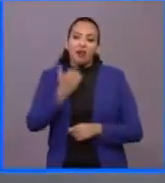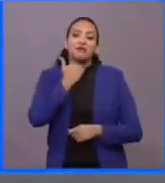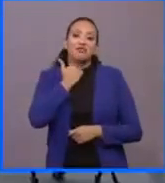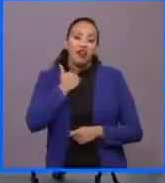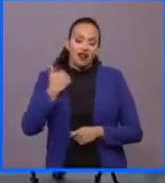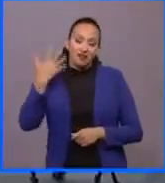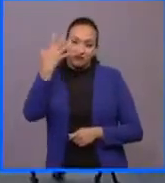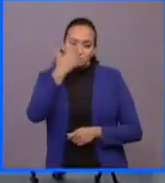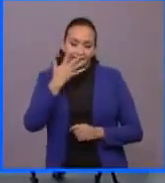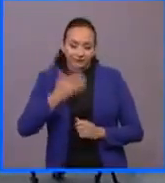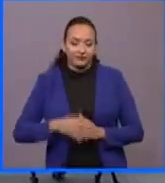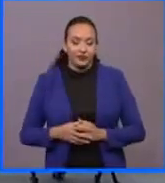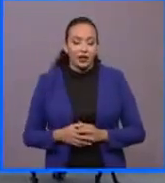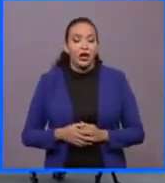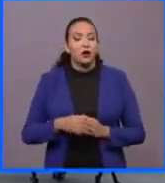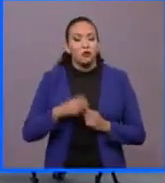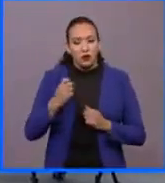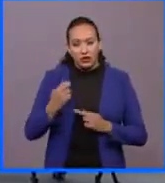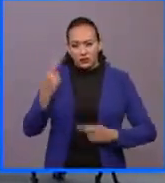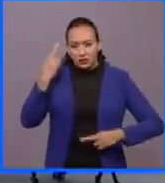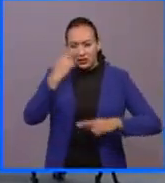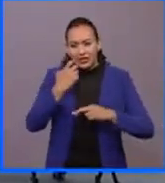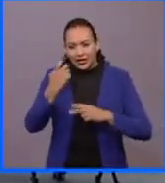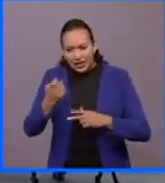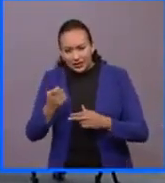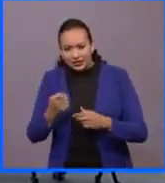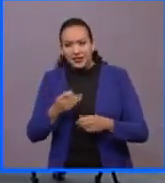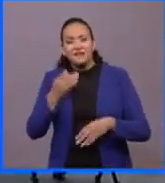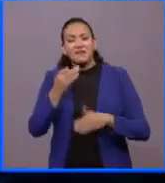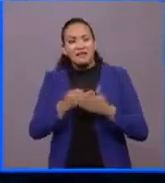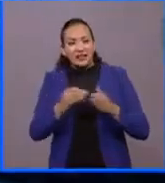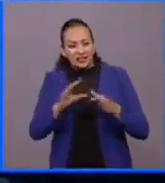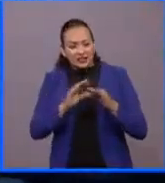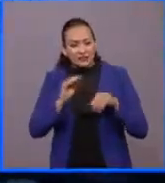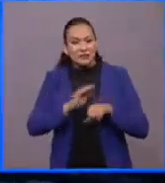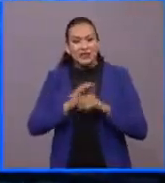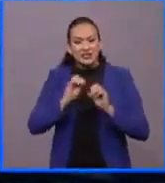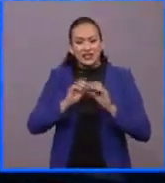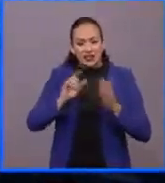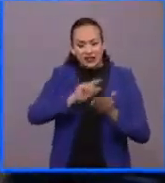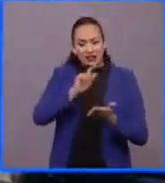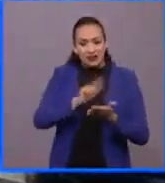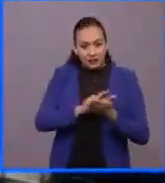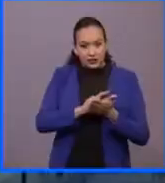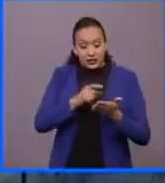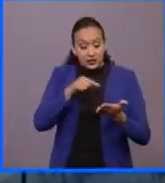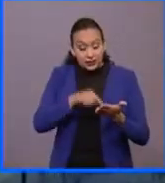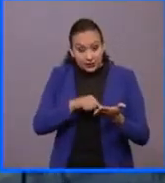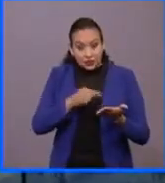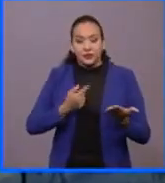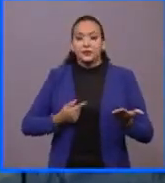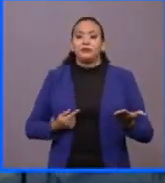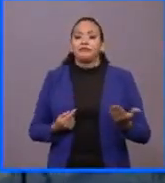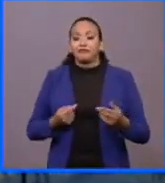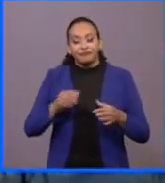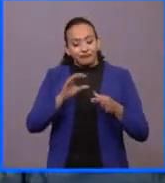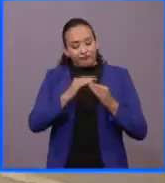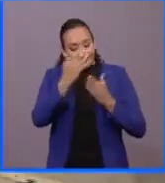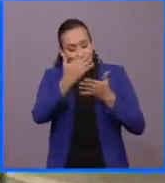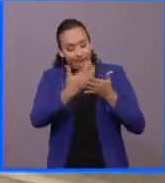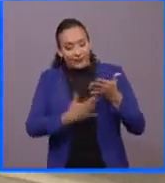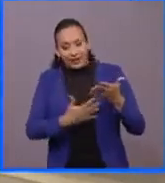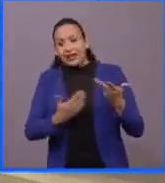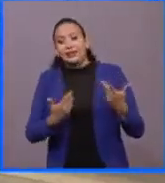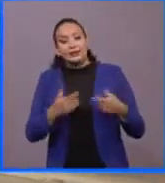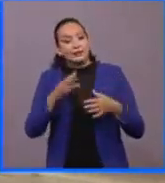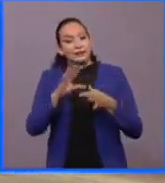estos casos, la Corte determinó que generaban incertidumbre jurídica y su aplicación daba un amplio margen de